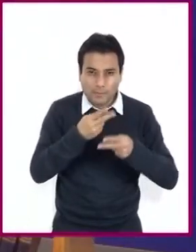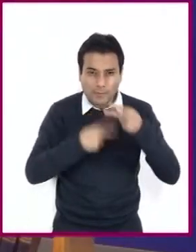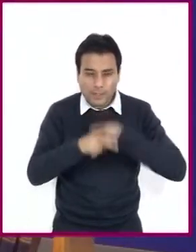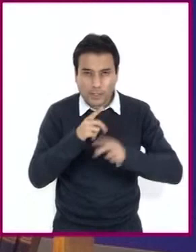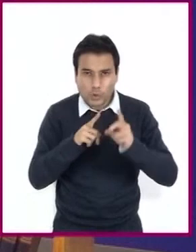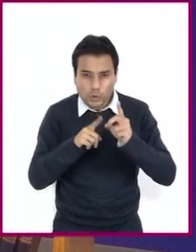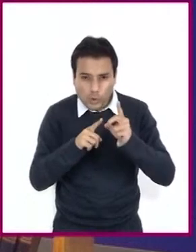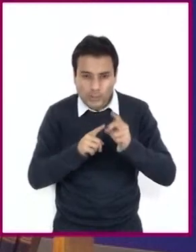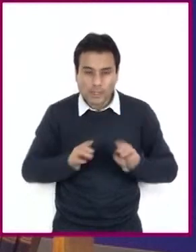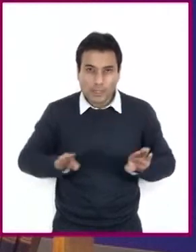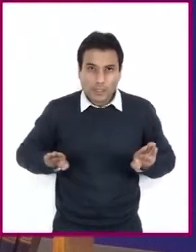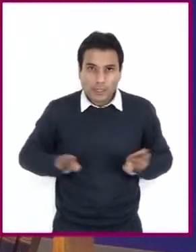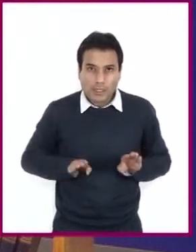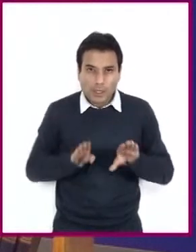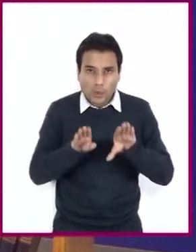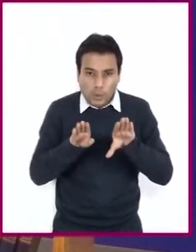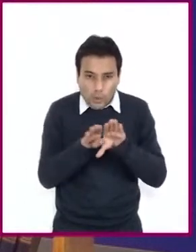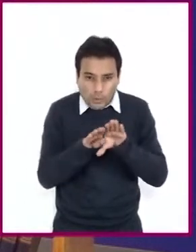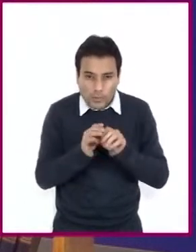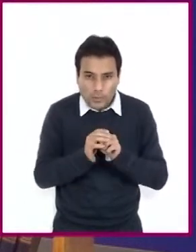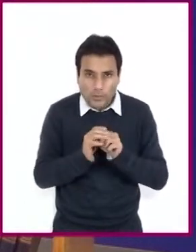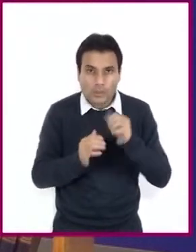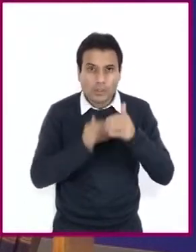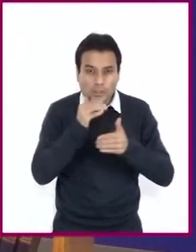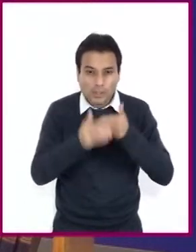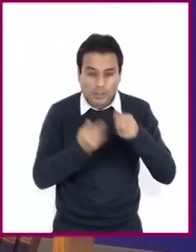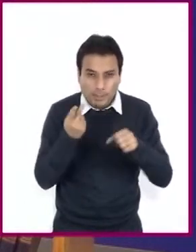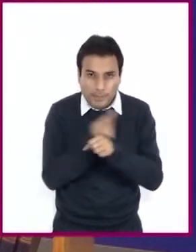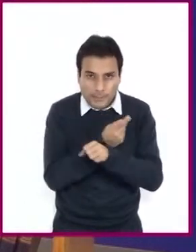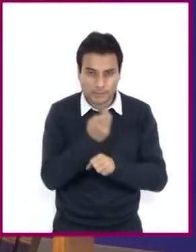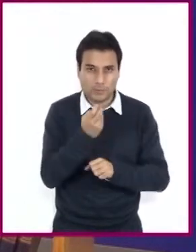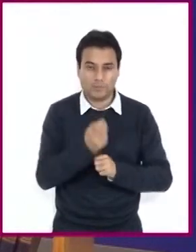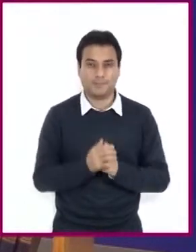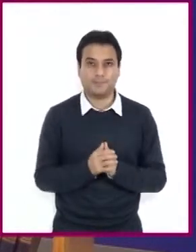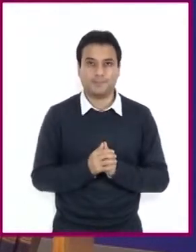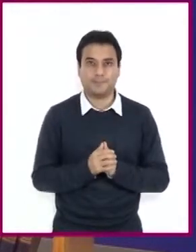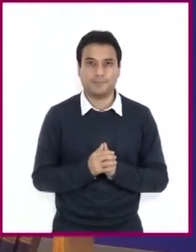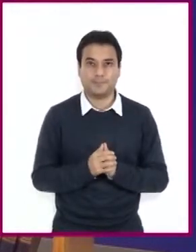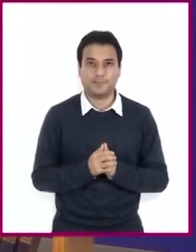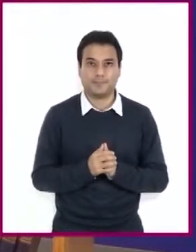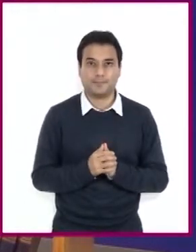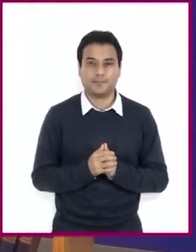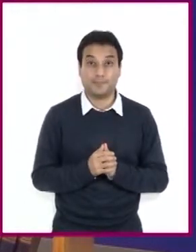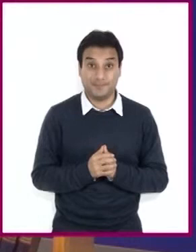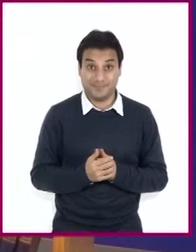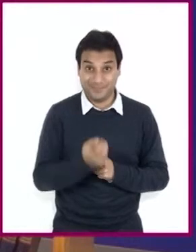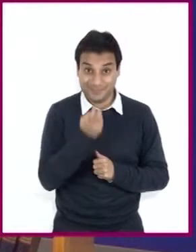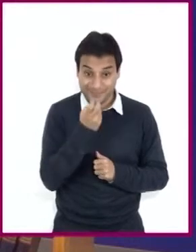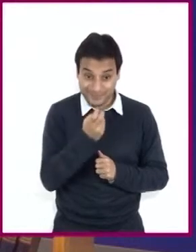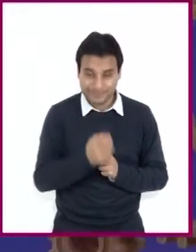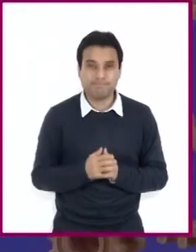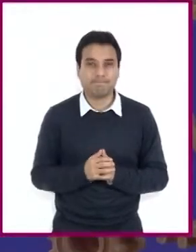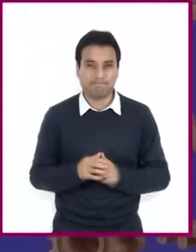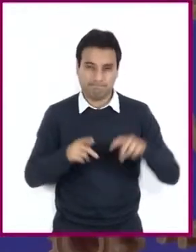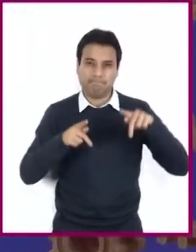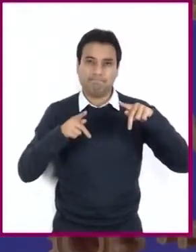su comportamiento o sus consecuencias. Esto es lo que hace un